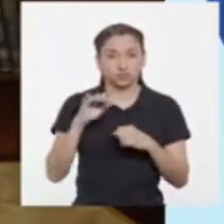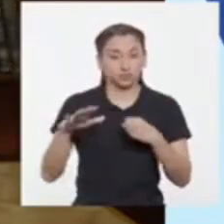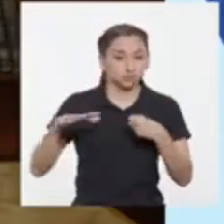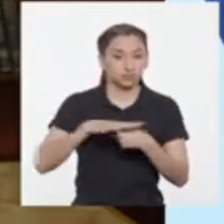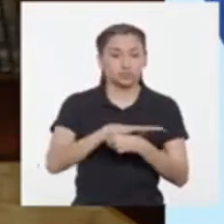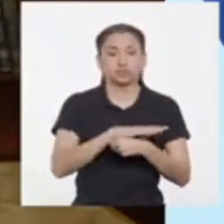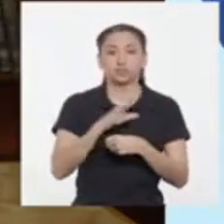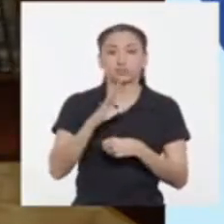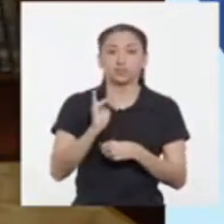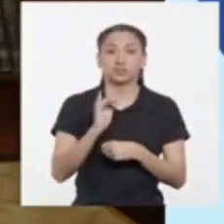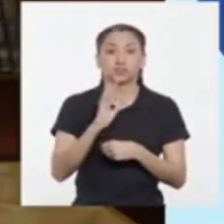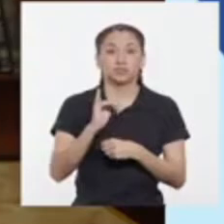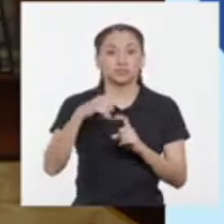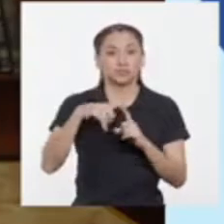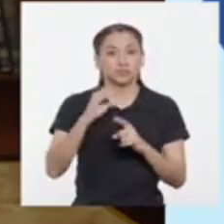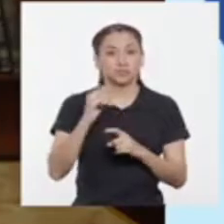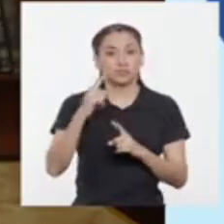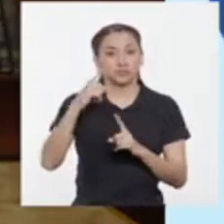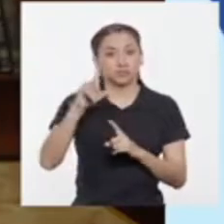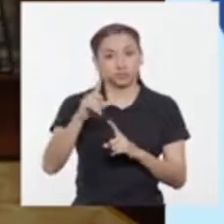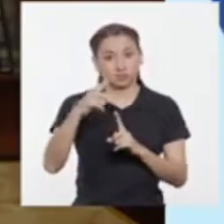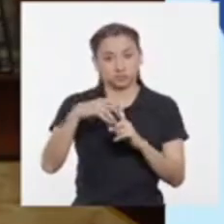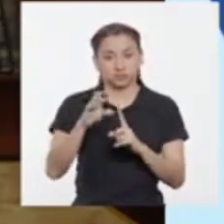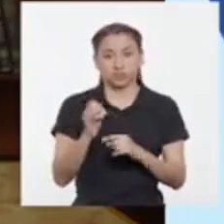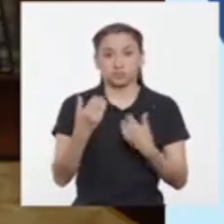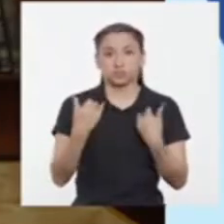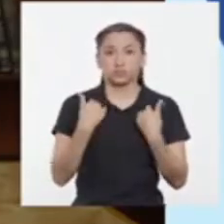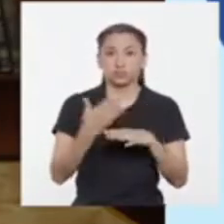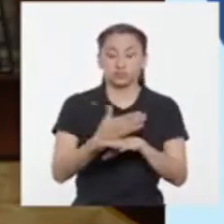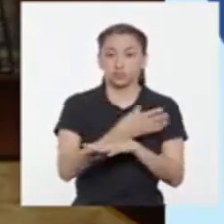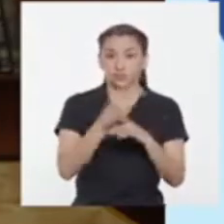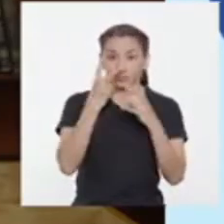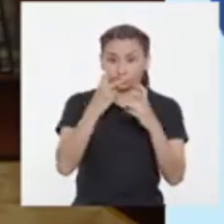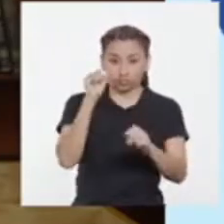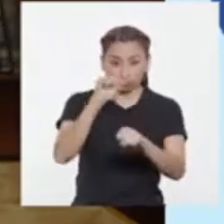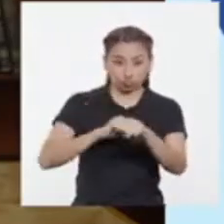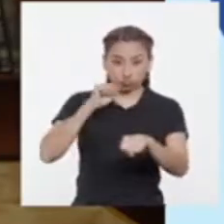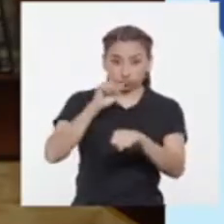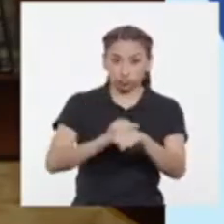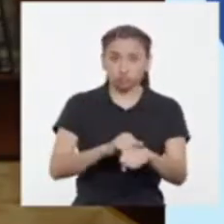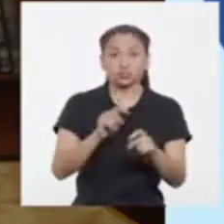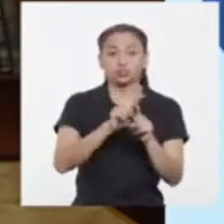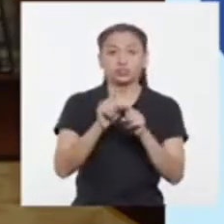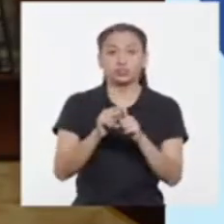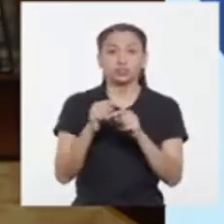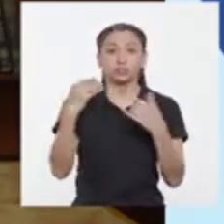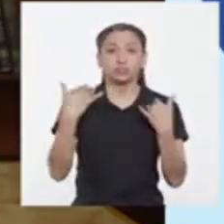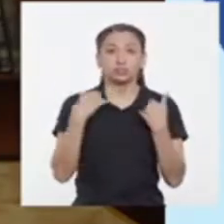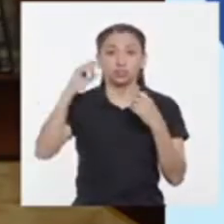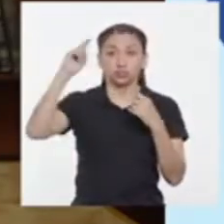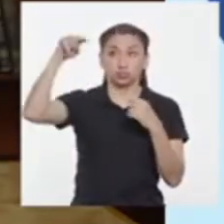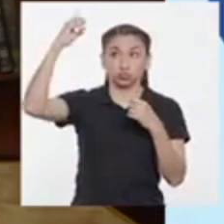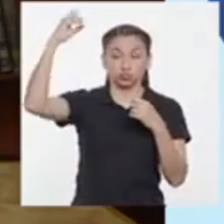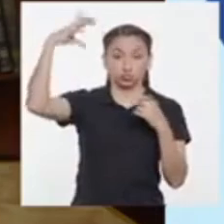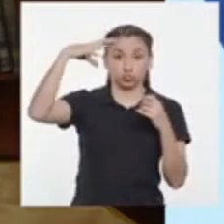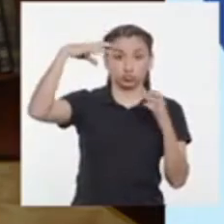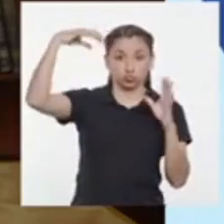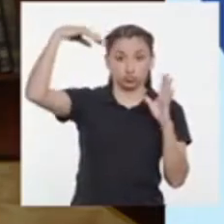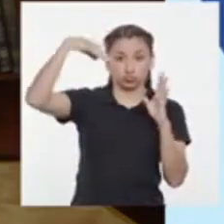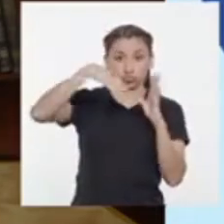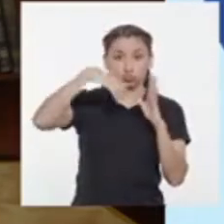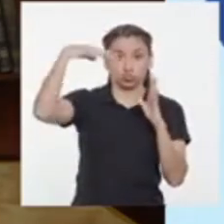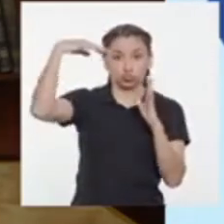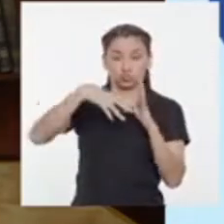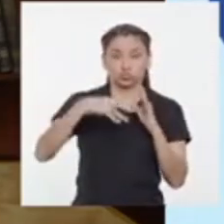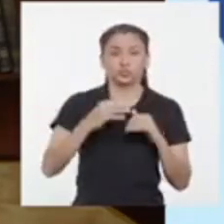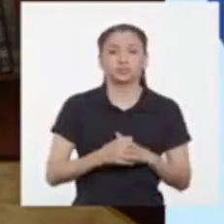para el recubrimiento del fitotoldo. Es decir, ver que sea durable y que tenga una buena transmisión de luz solar a la